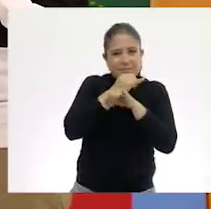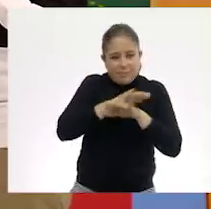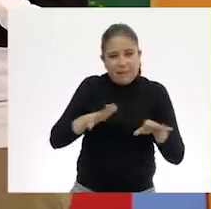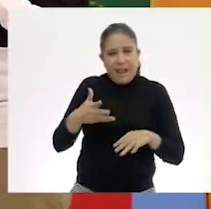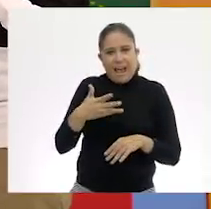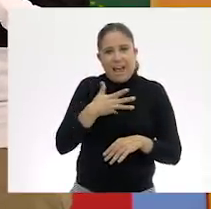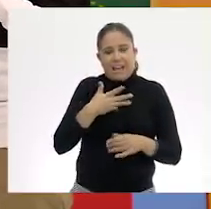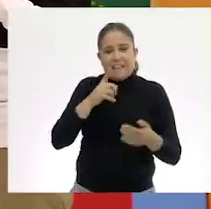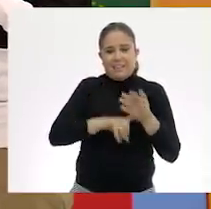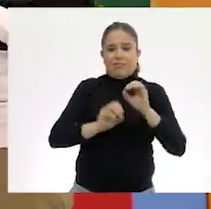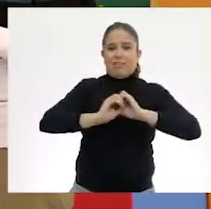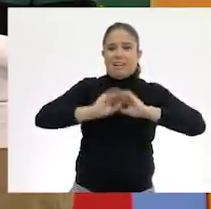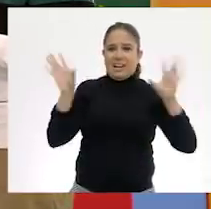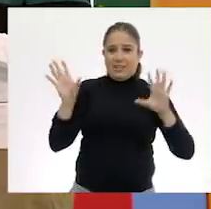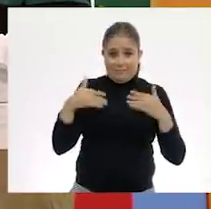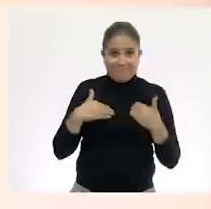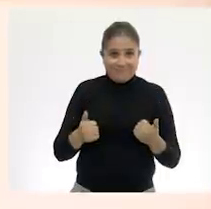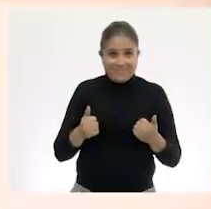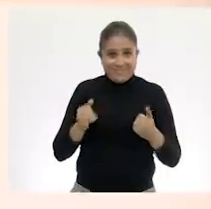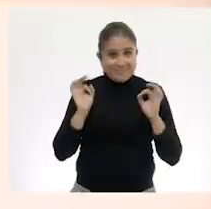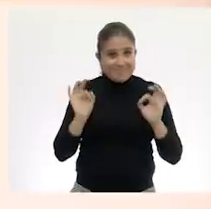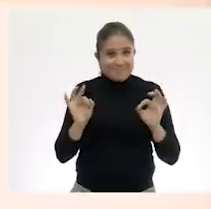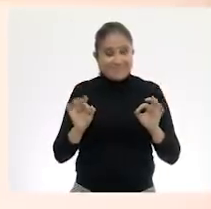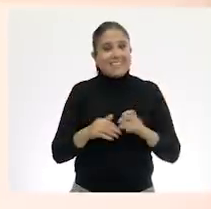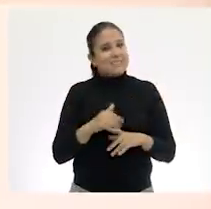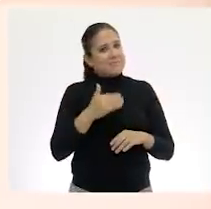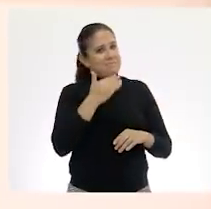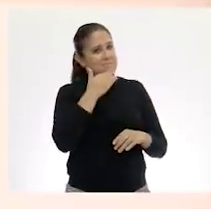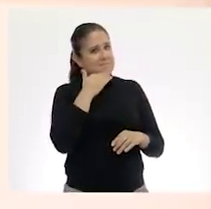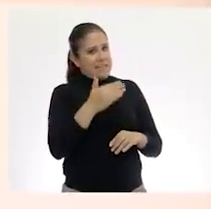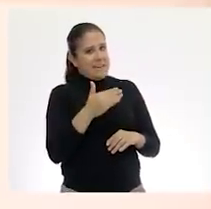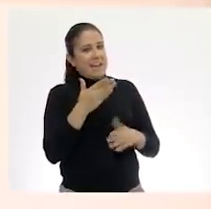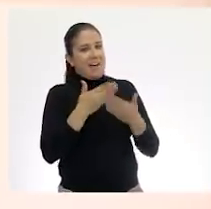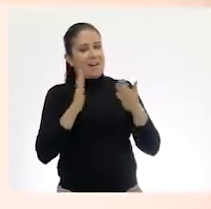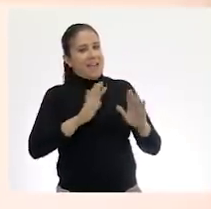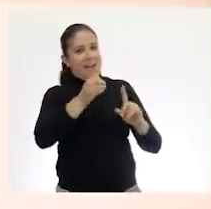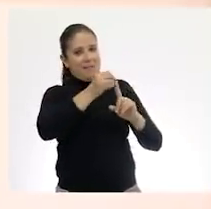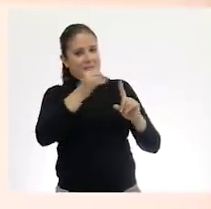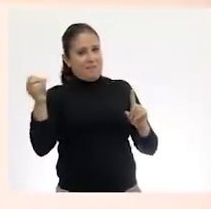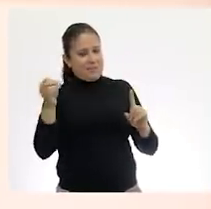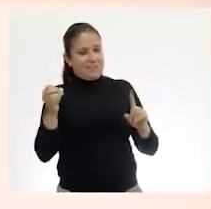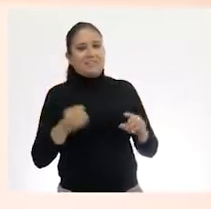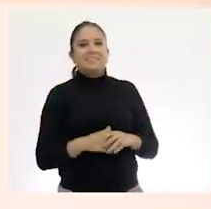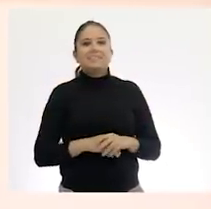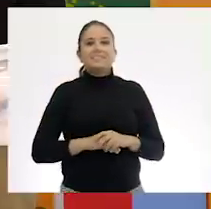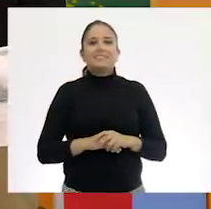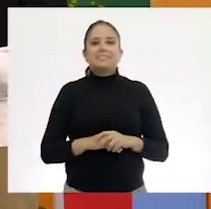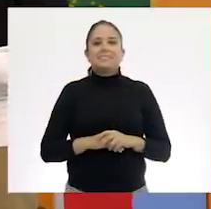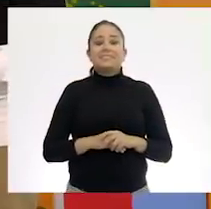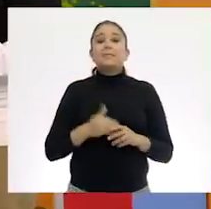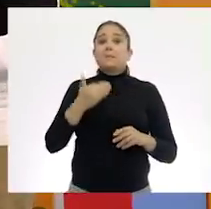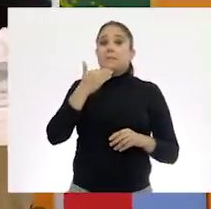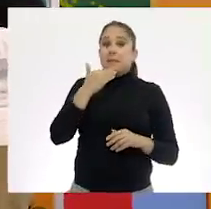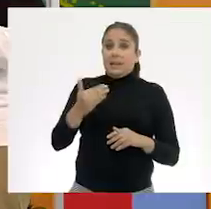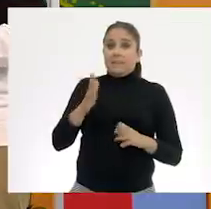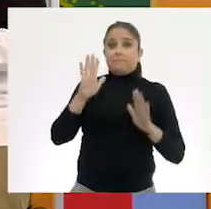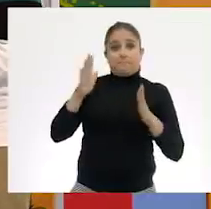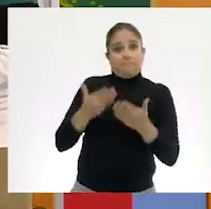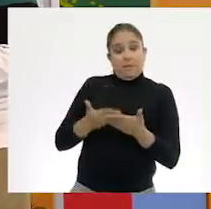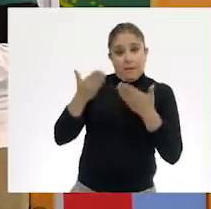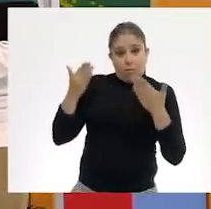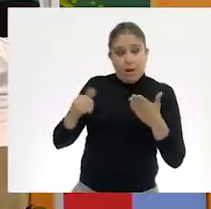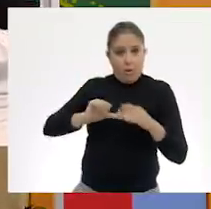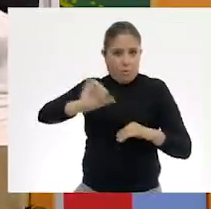tenerla muy, muy, muy clara. ¿Qué te parece? Me parece muy bien. Ya está ordenado entonces. Muy bien. Entonces ahora vamos a ir a